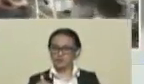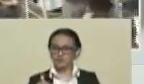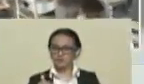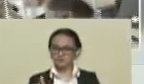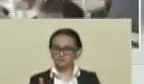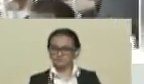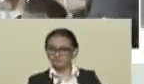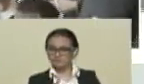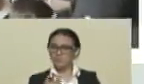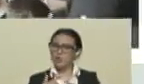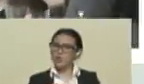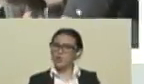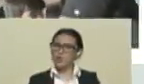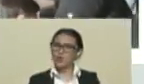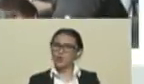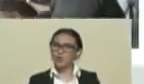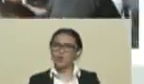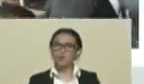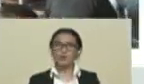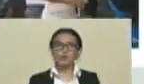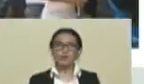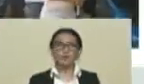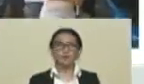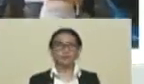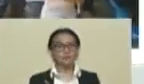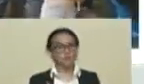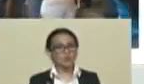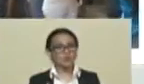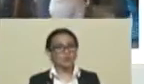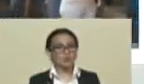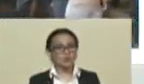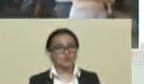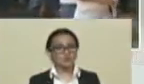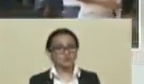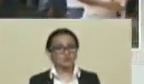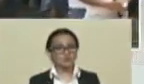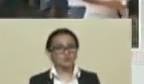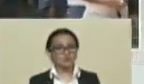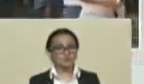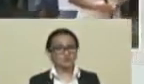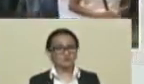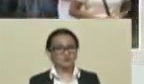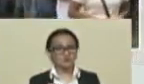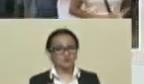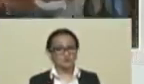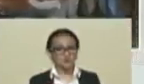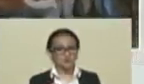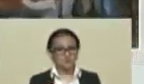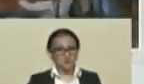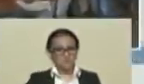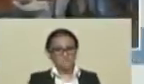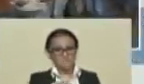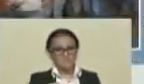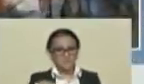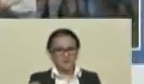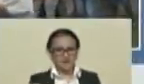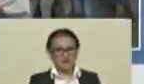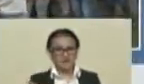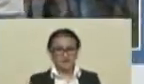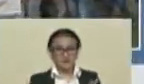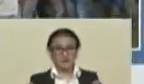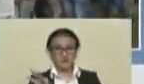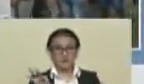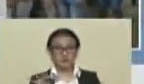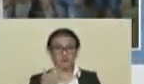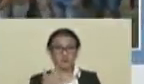también de la extrema precariedad que se vive en muchas regiones. Al ser electo usted